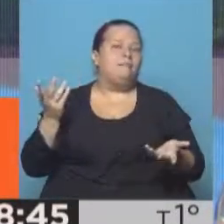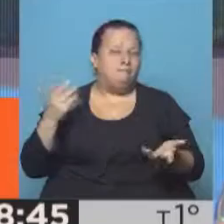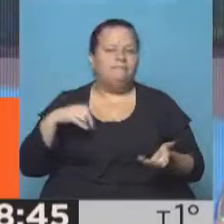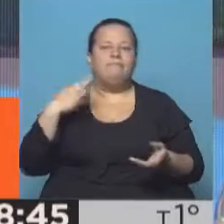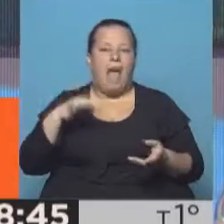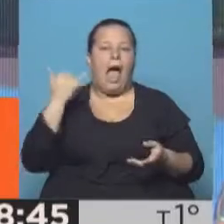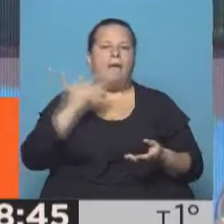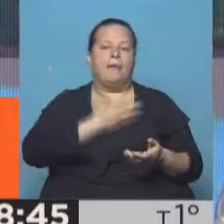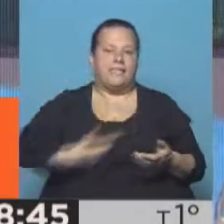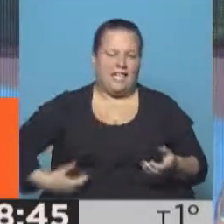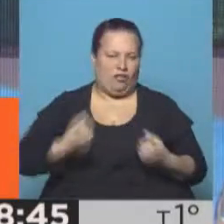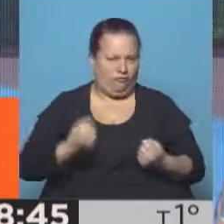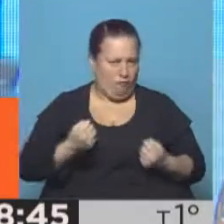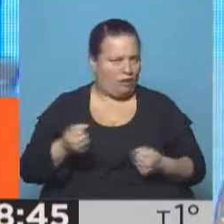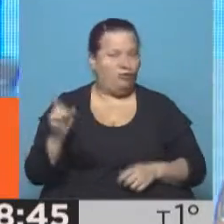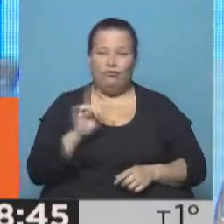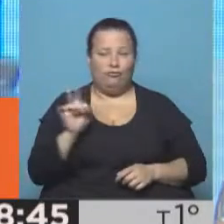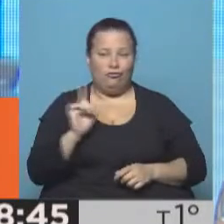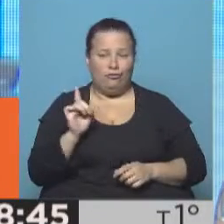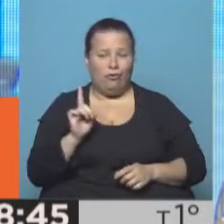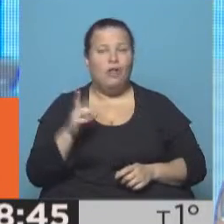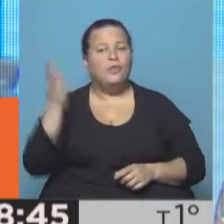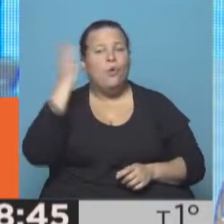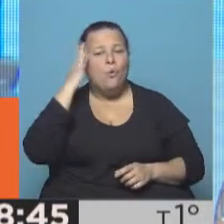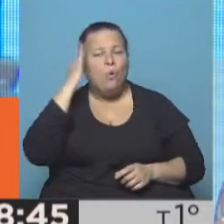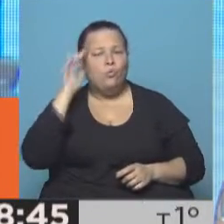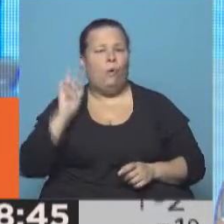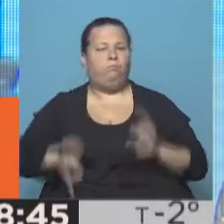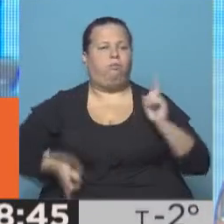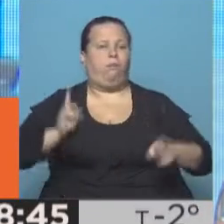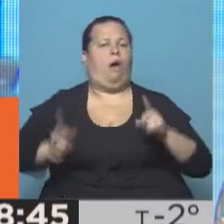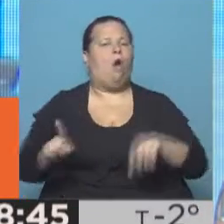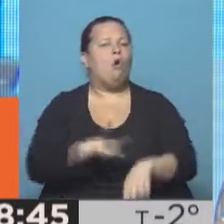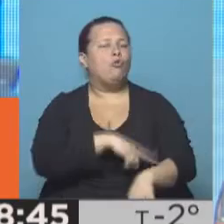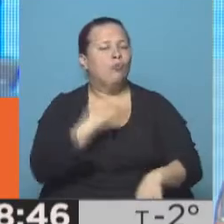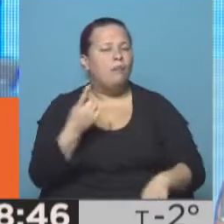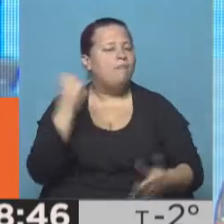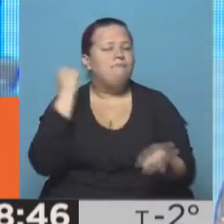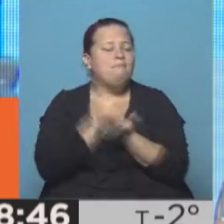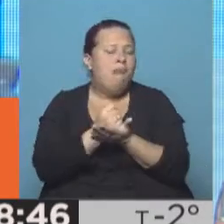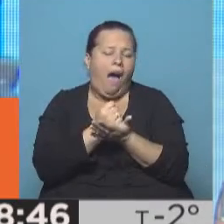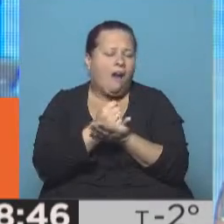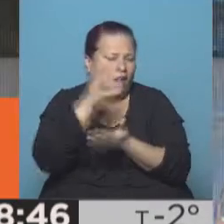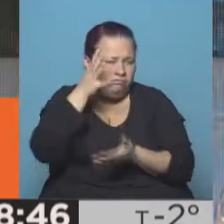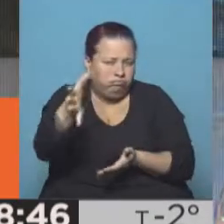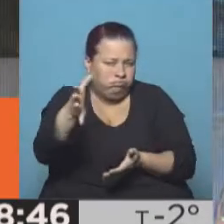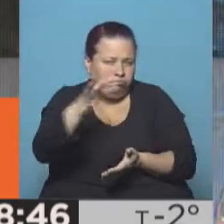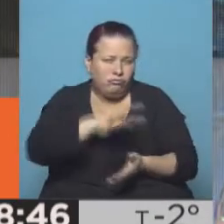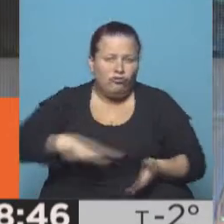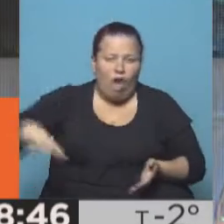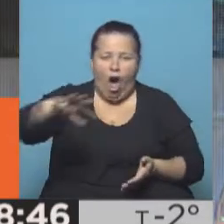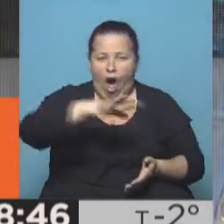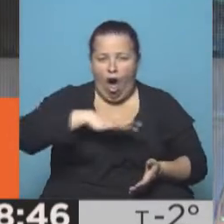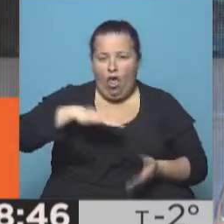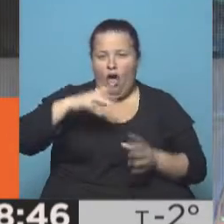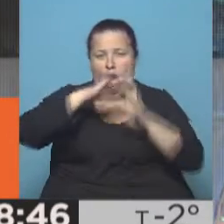tenemos presidencialismos fuertes. No, tenemos una cultura autoritaria que ha impregnado de tal manera el resto de